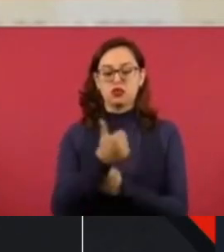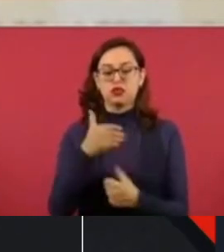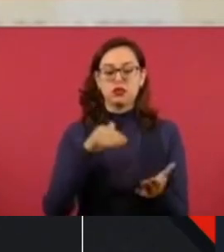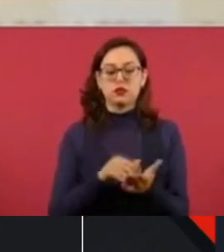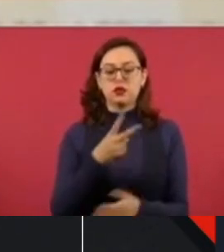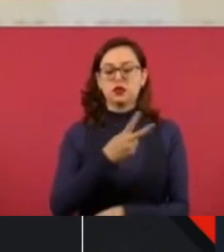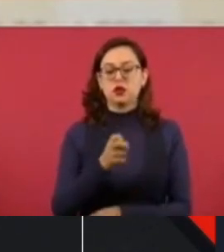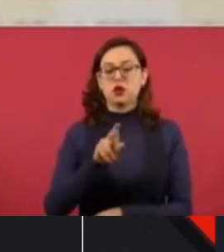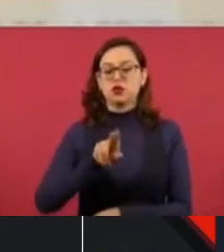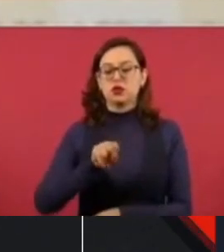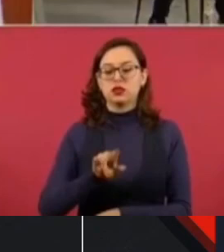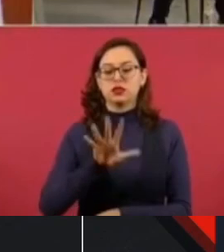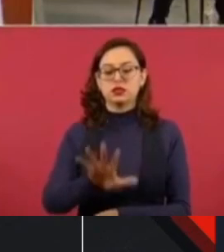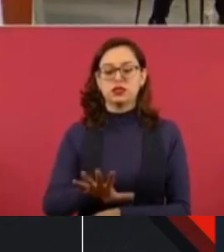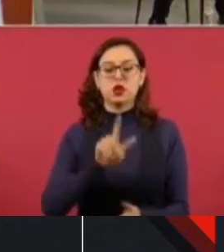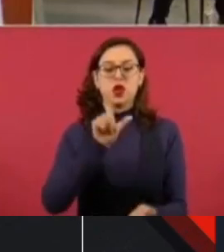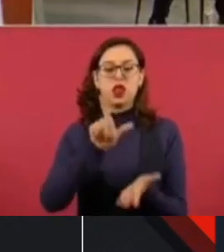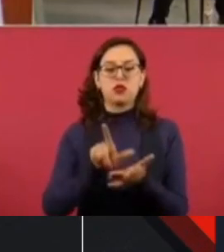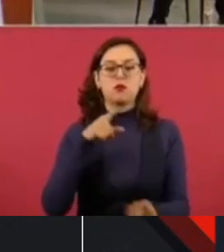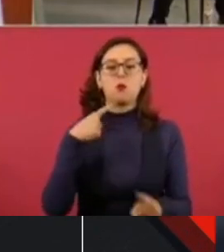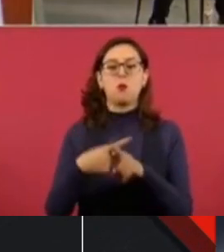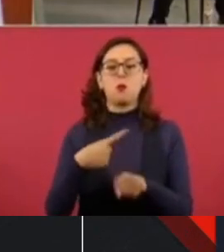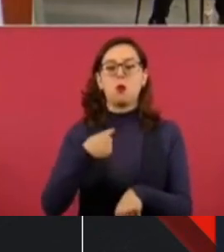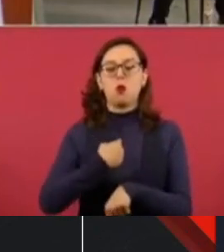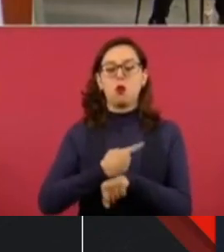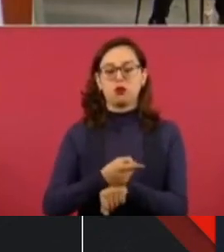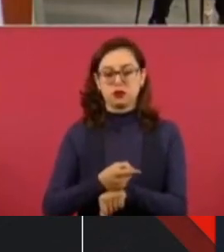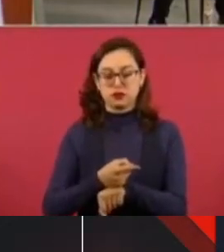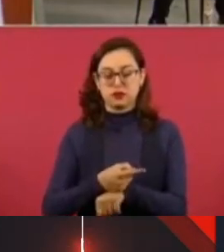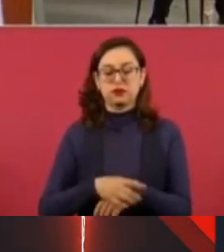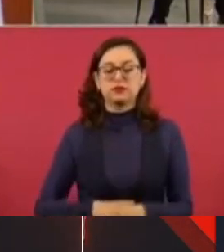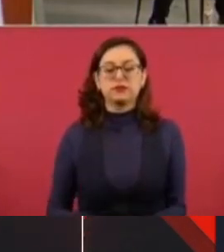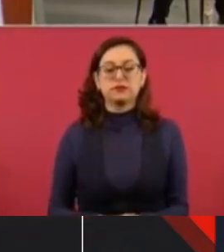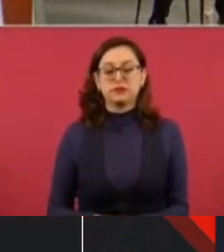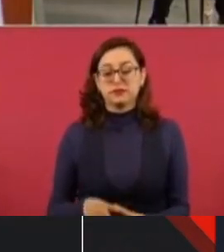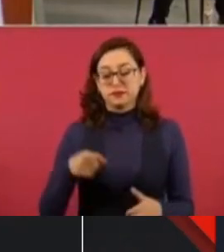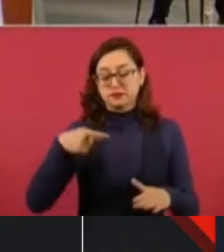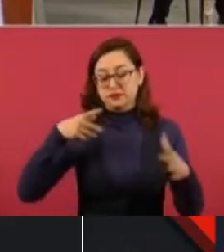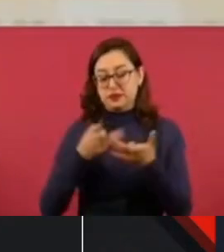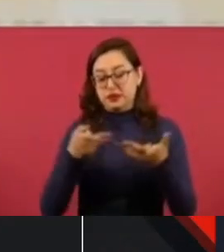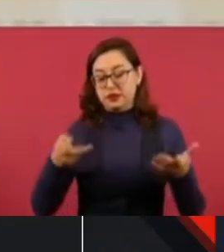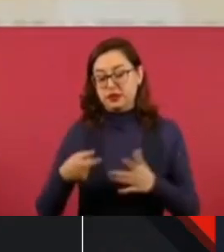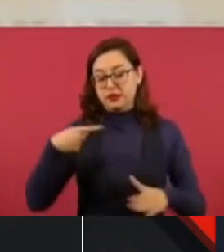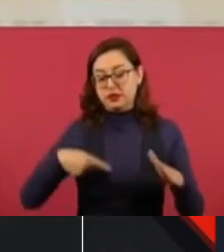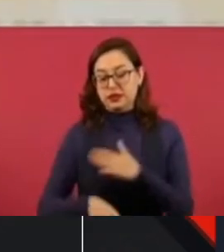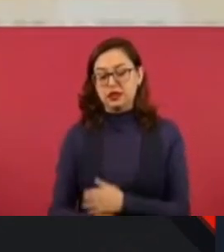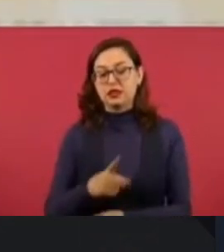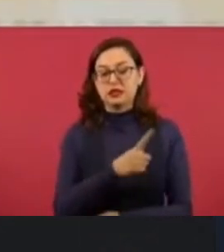11.285 litros por segundo. De las fuentes subterráneas se obtienen